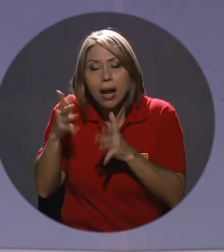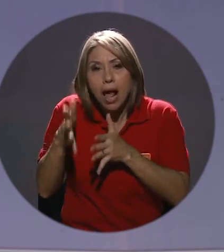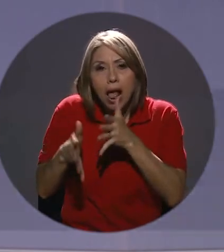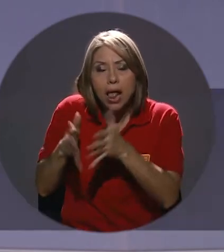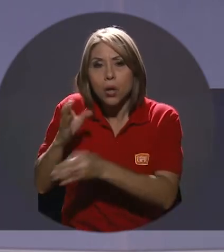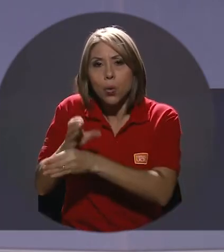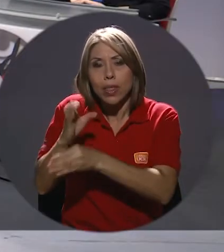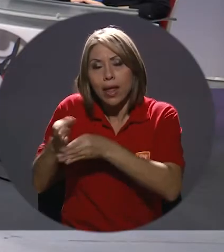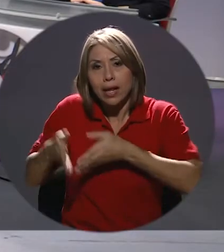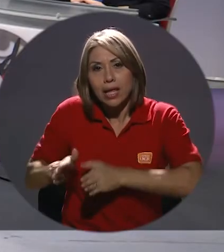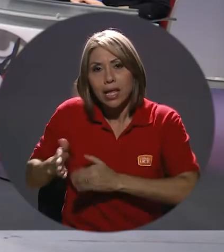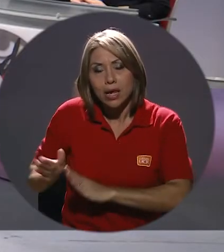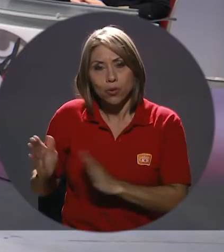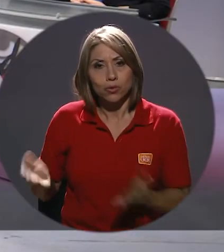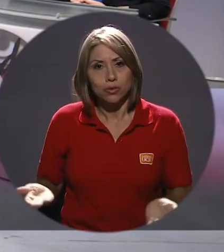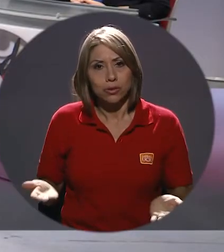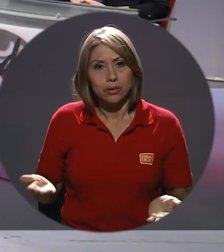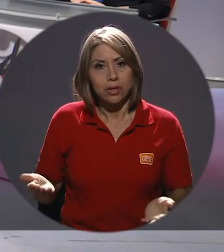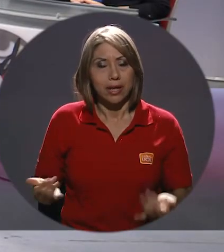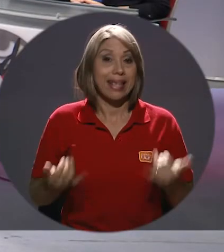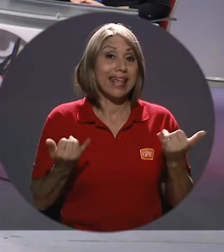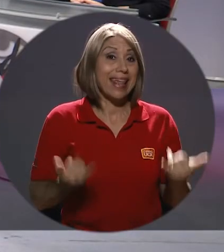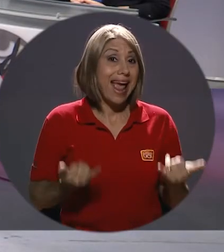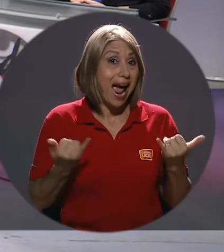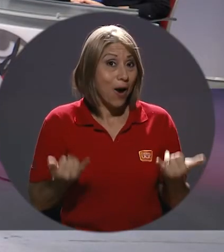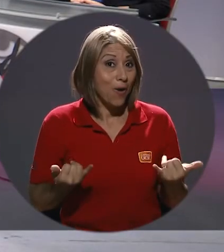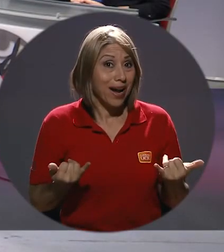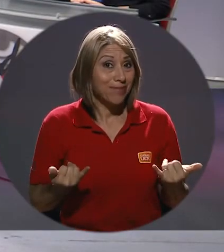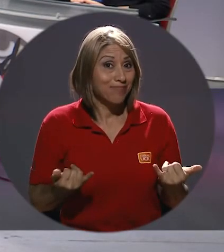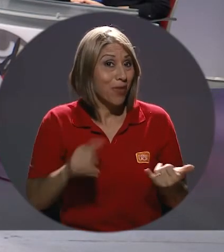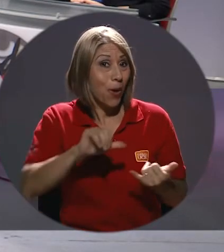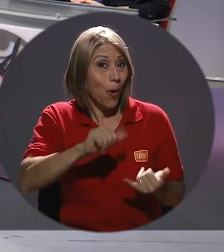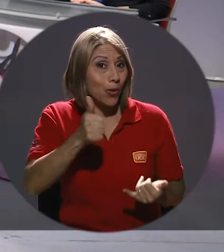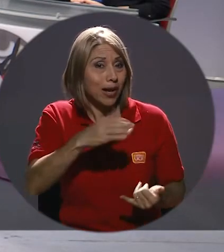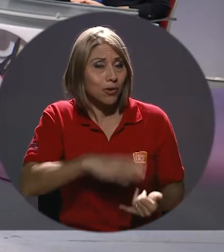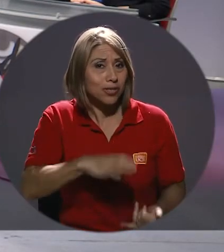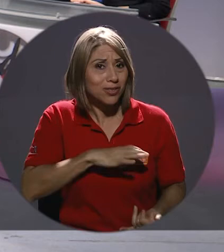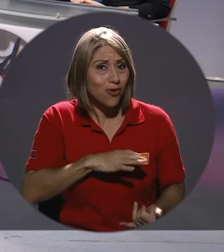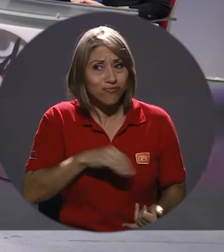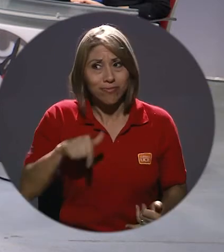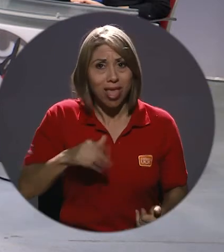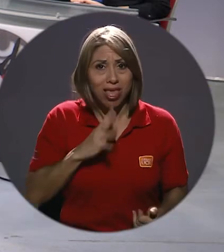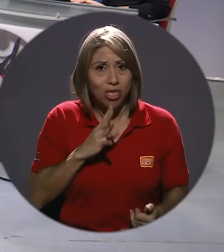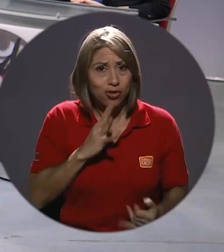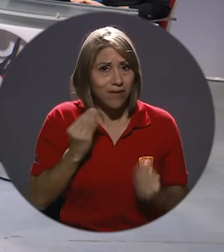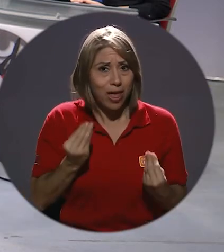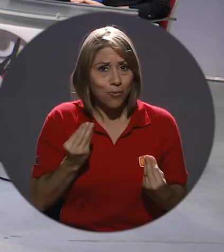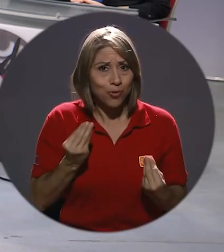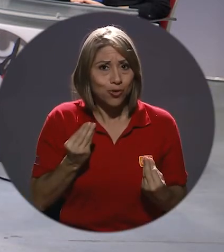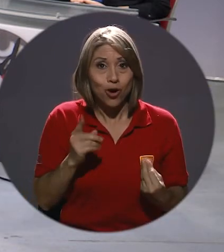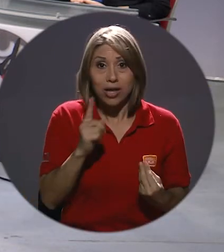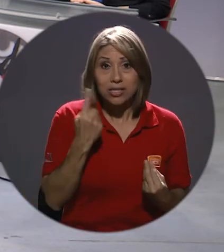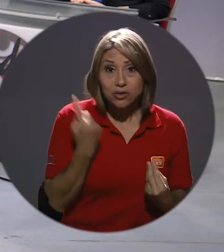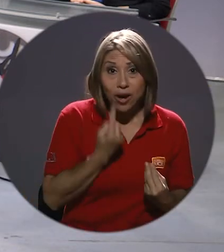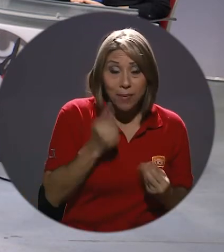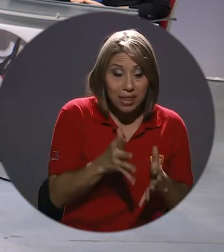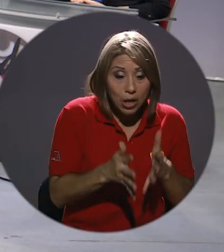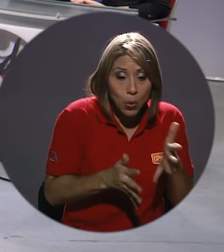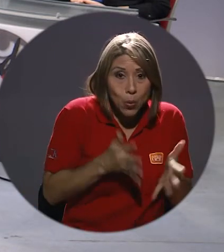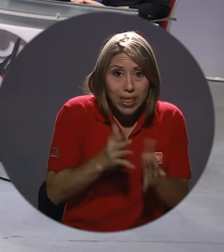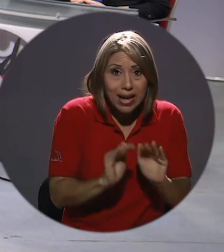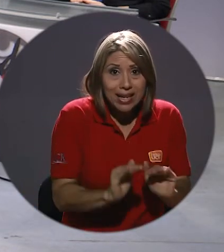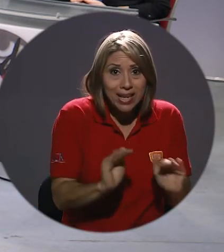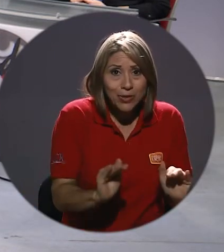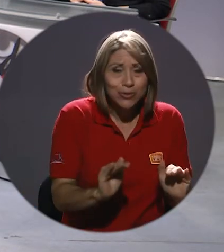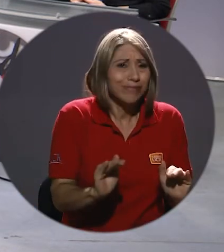hay condiciones particulares. Tenemos la otra condición que no se ha hablado mucho, ya no solamente cuidar a los niños